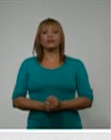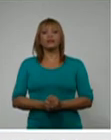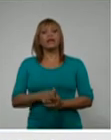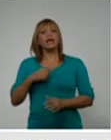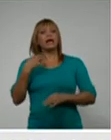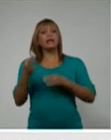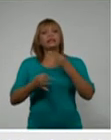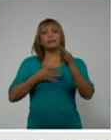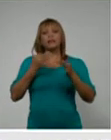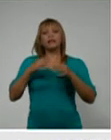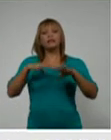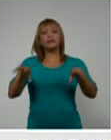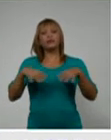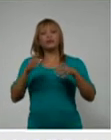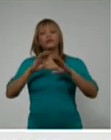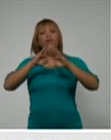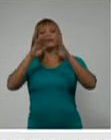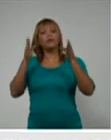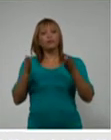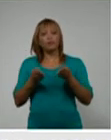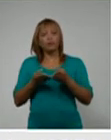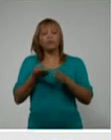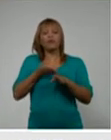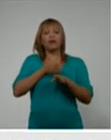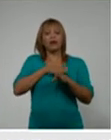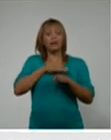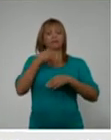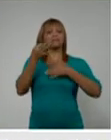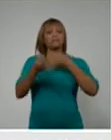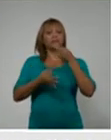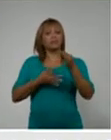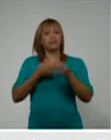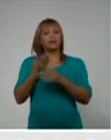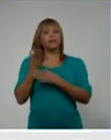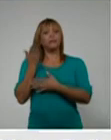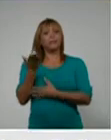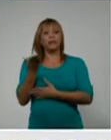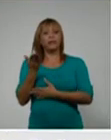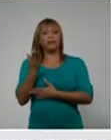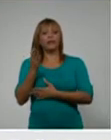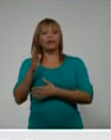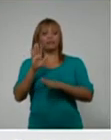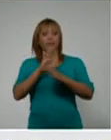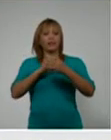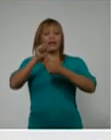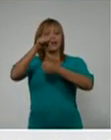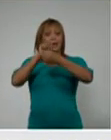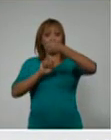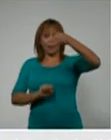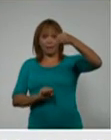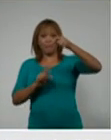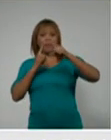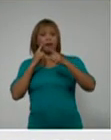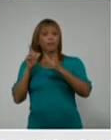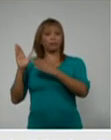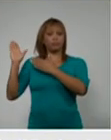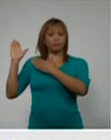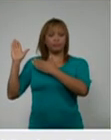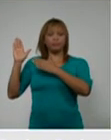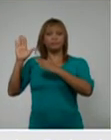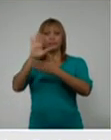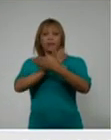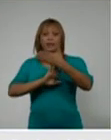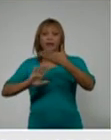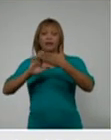mundo, quisiéramos que Lilia nos permitiera reflejar el gráfico de